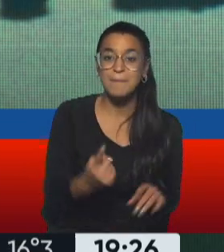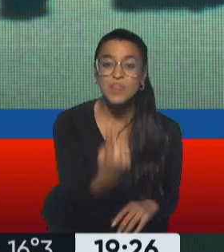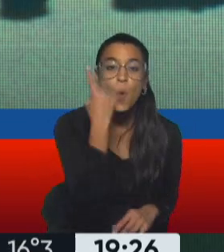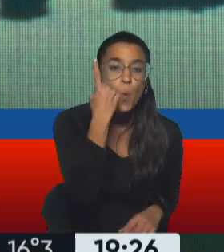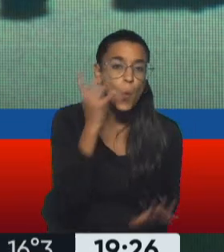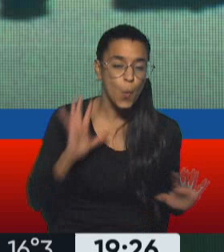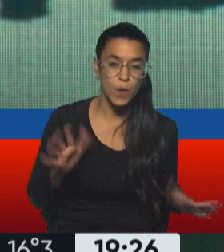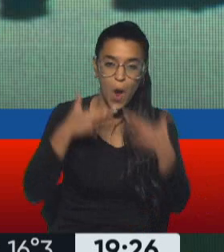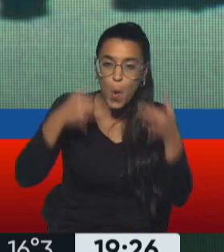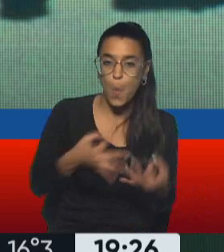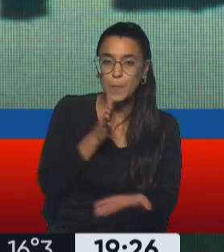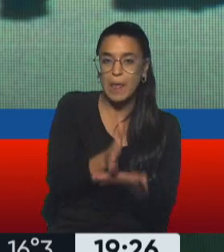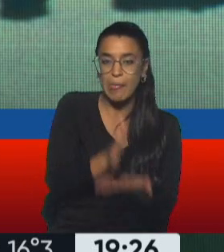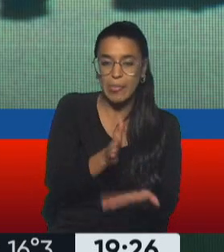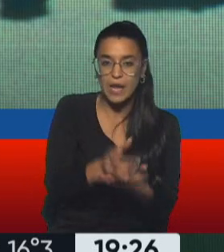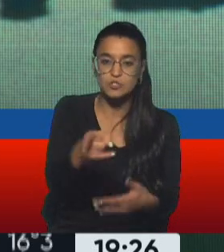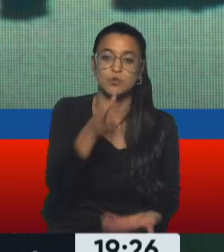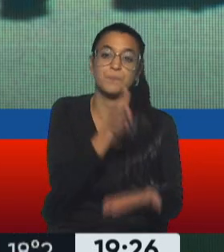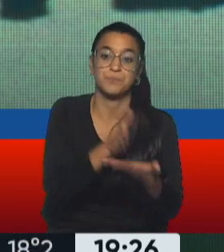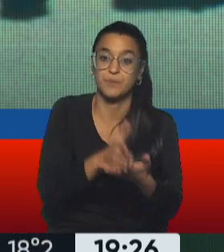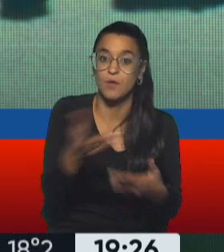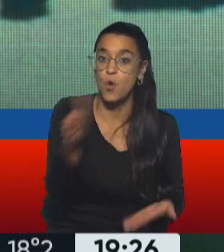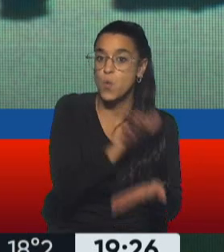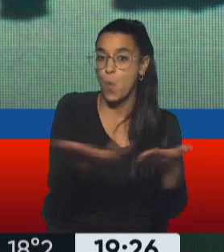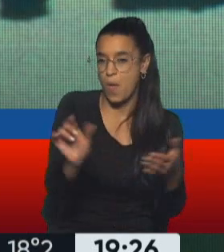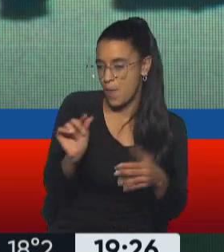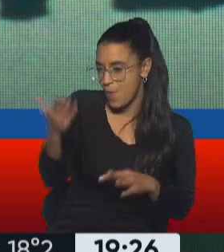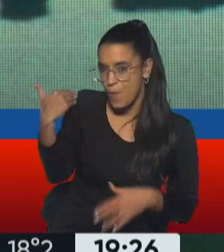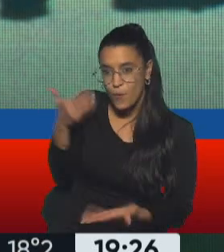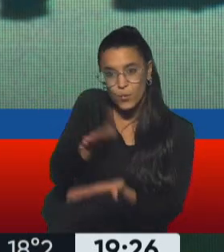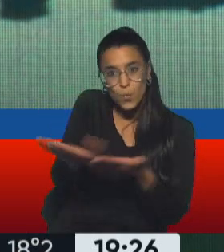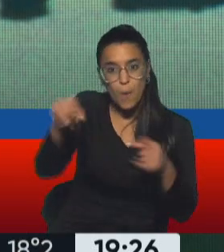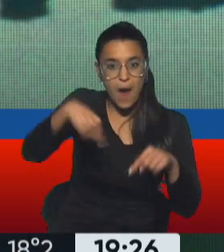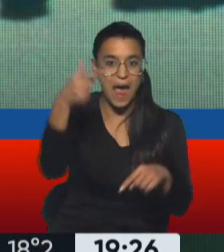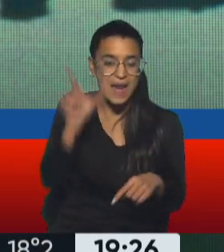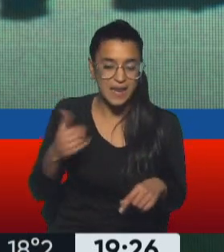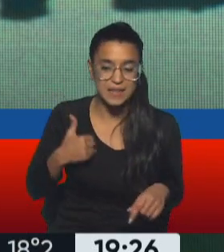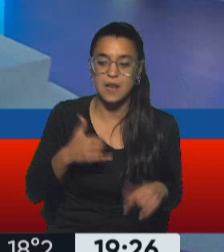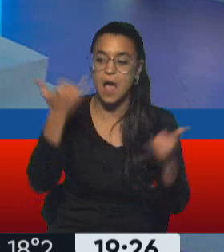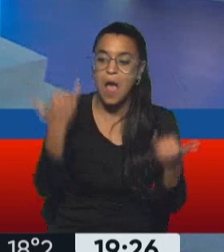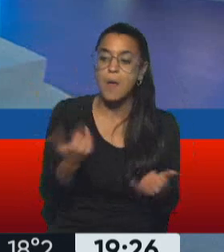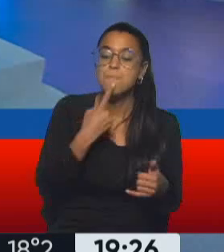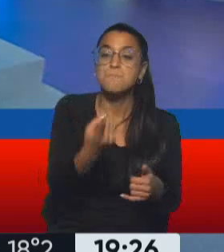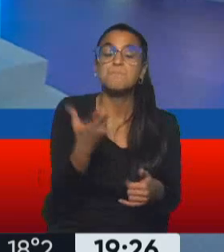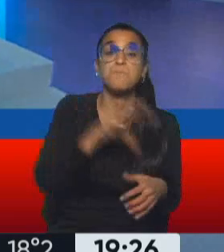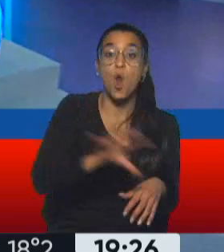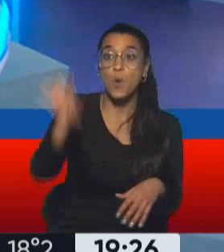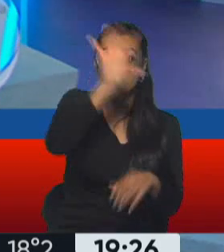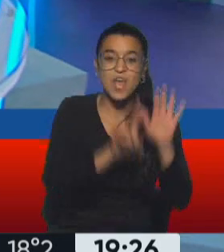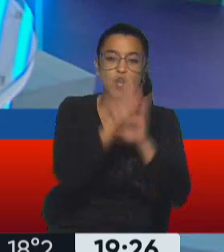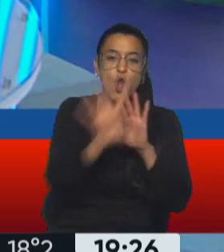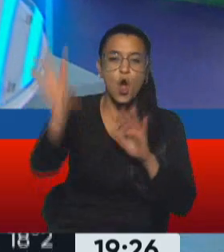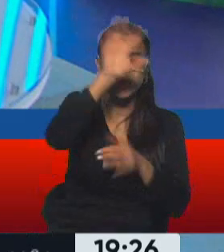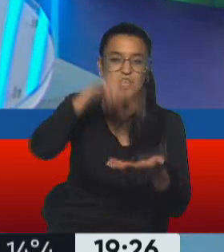cumpliendo con ese derecho, que es un derecho nuevo, relativamente nuevo, podríamos decir, en Argentina. En varias provincias del norte argentino, en